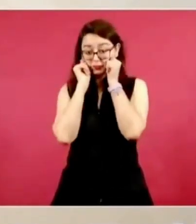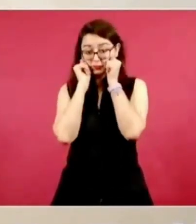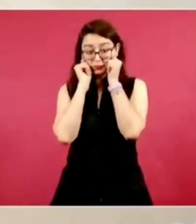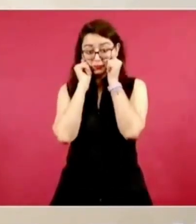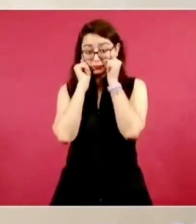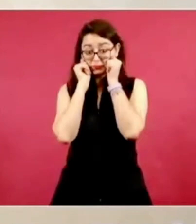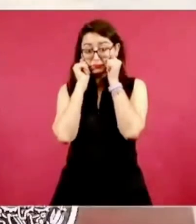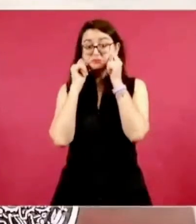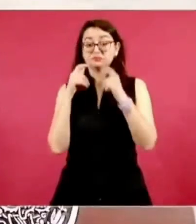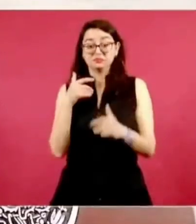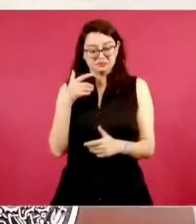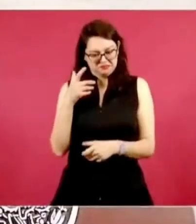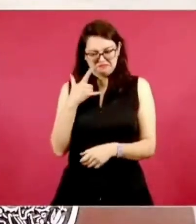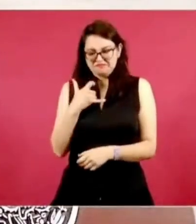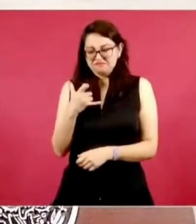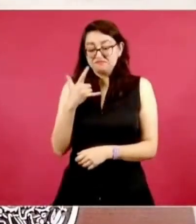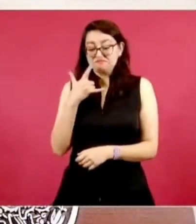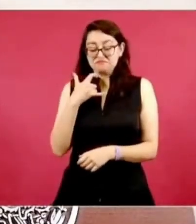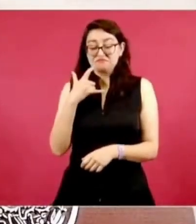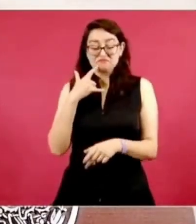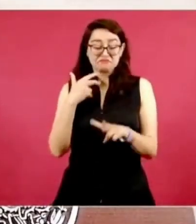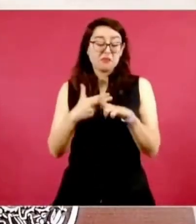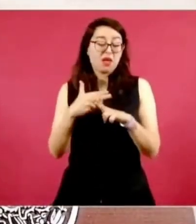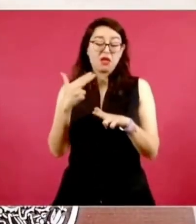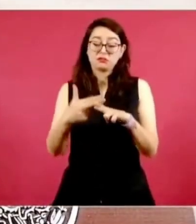que le costaron la vida.